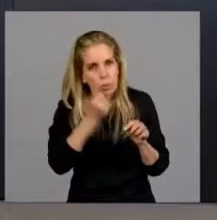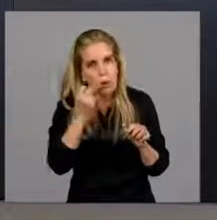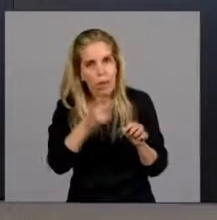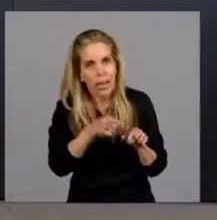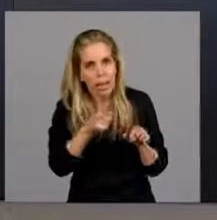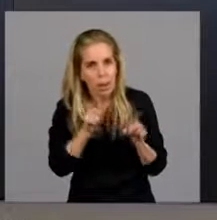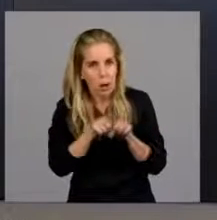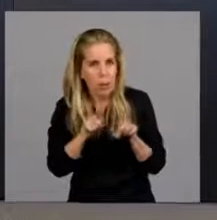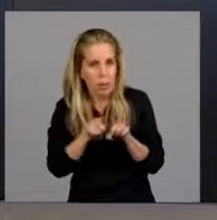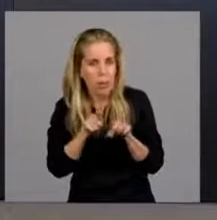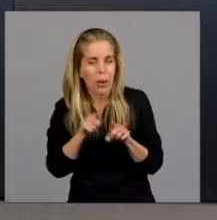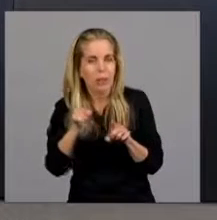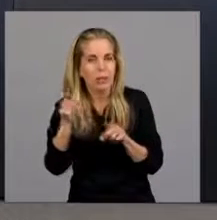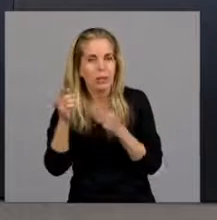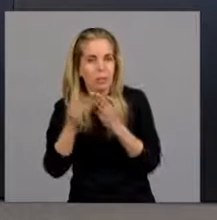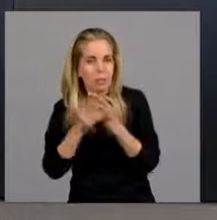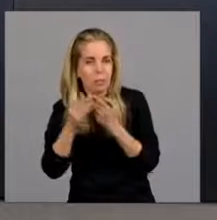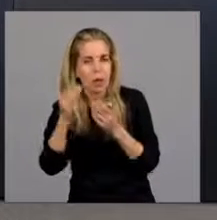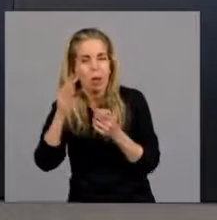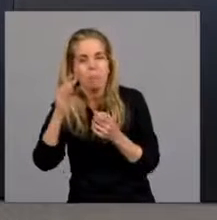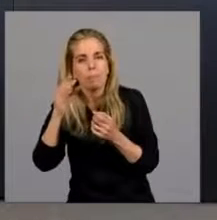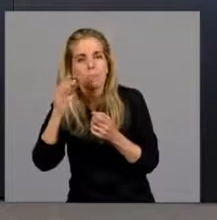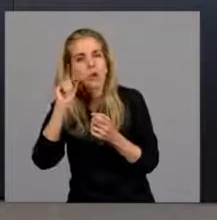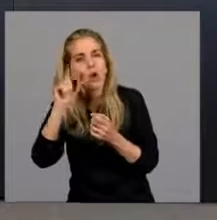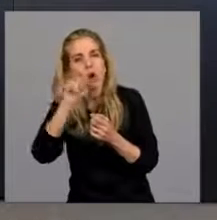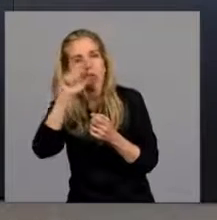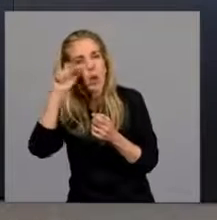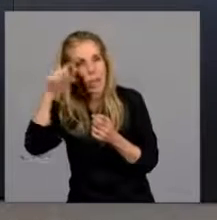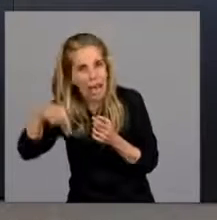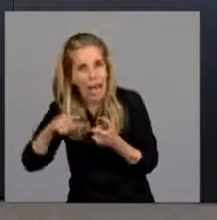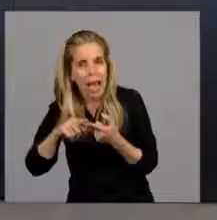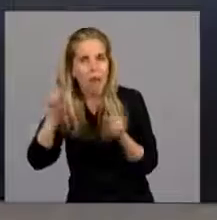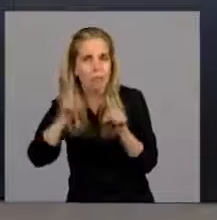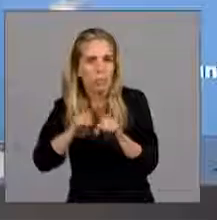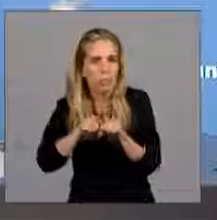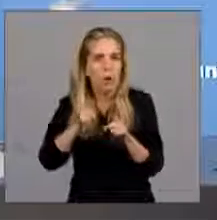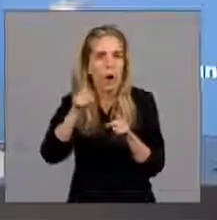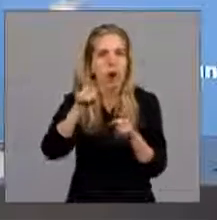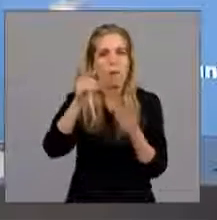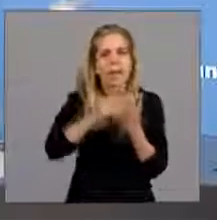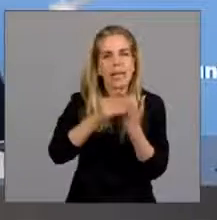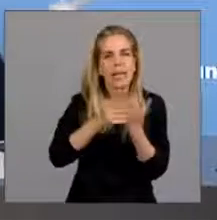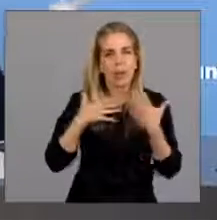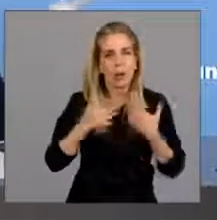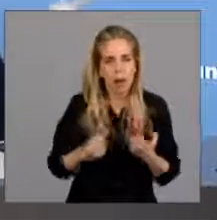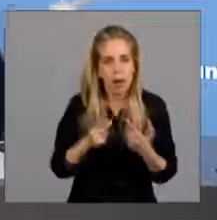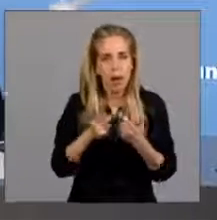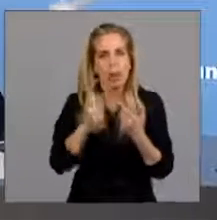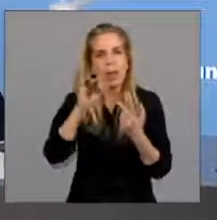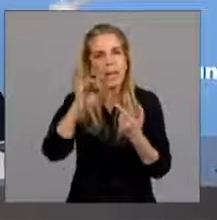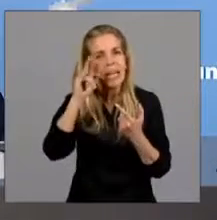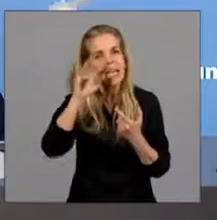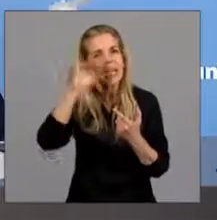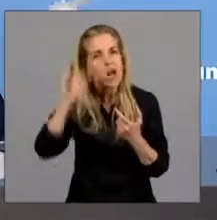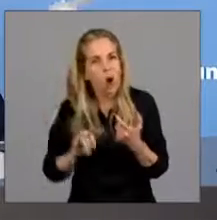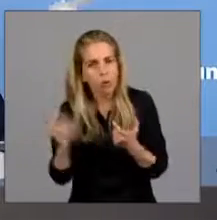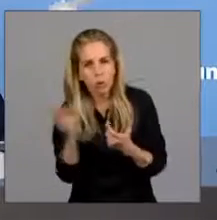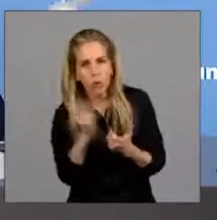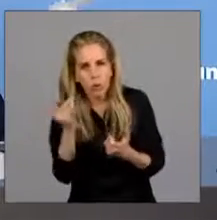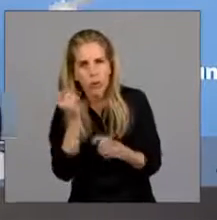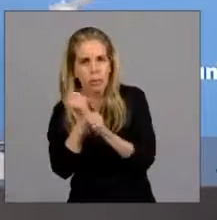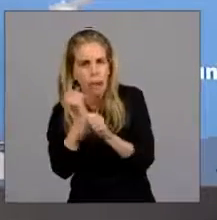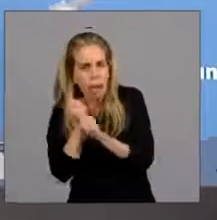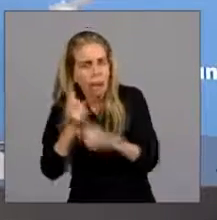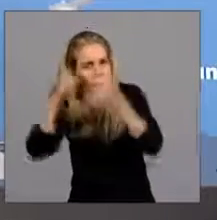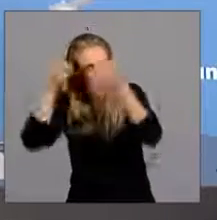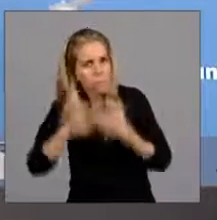las palabras de Daniel Goyán, que al igual que Ginés y que Quirós, trabajan con mucho esfuerzo y con mucha conciencia.